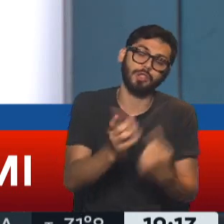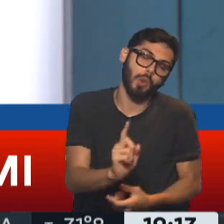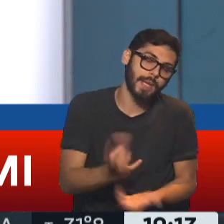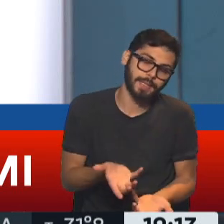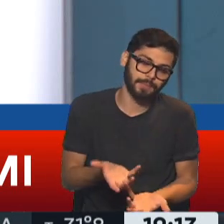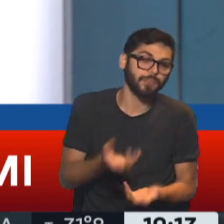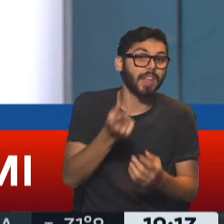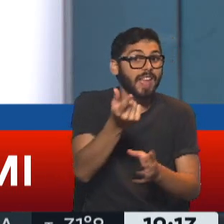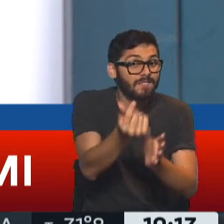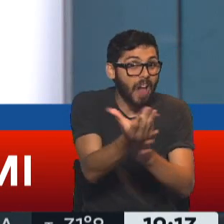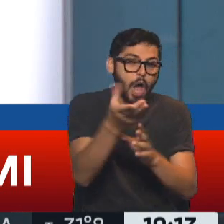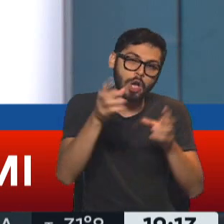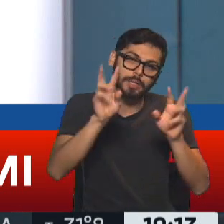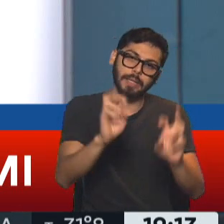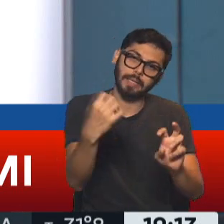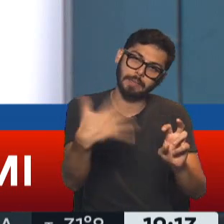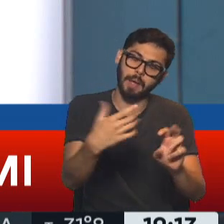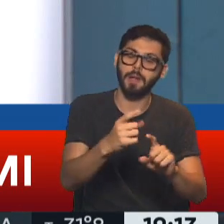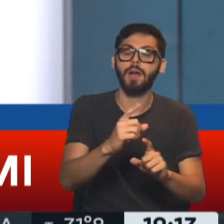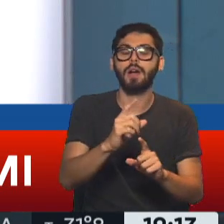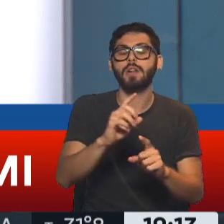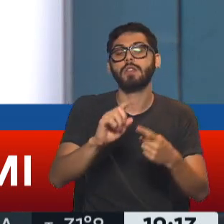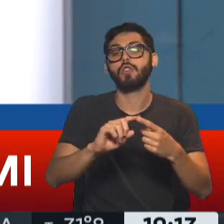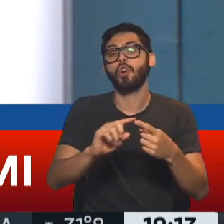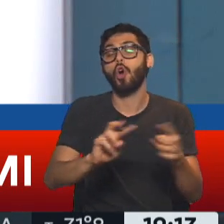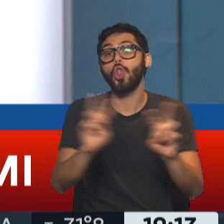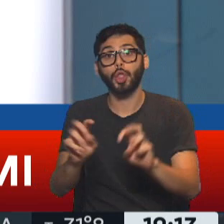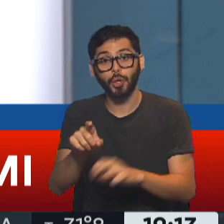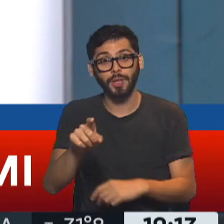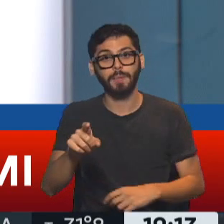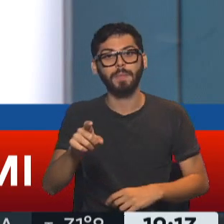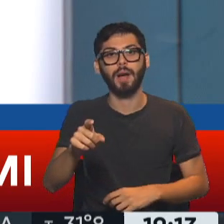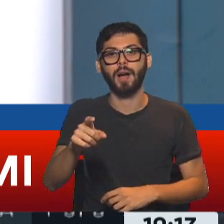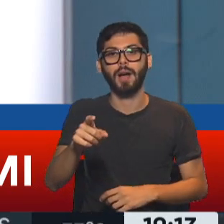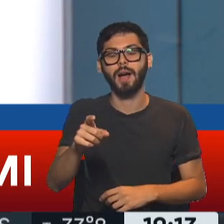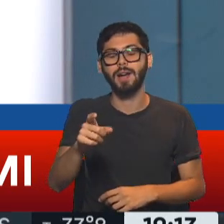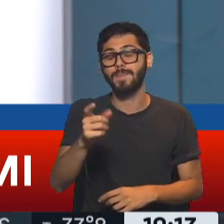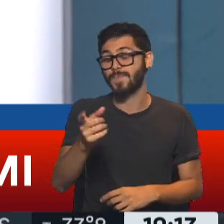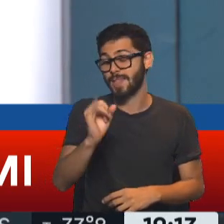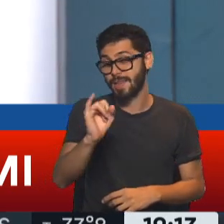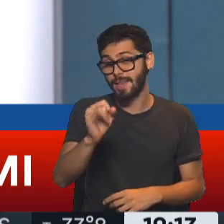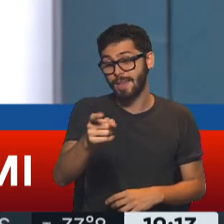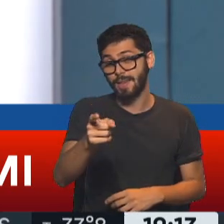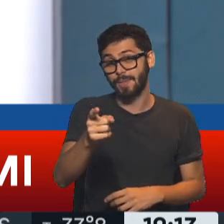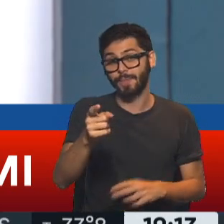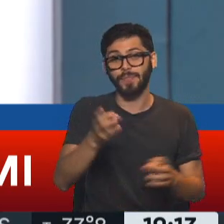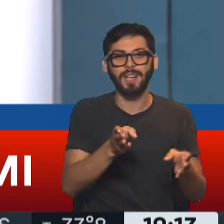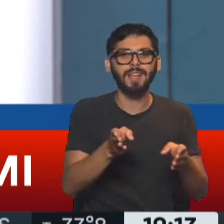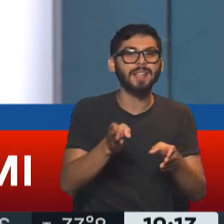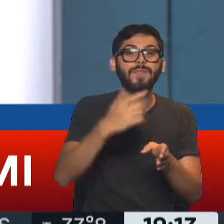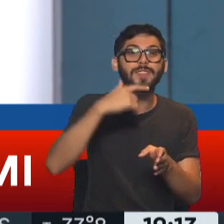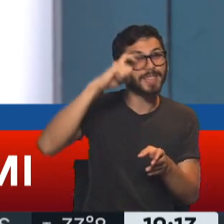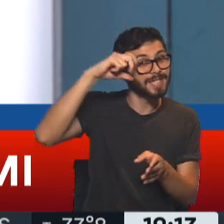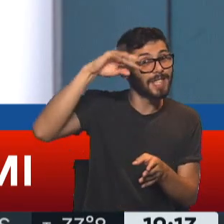ese tema de la inflación. Y el otro tema que te comentaba, Gaby, el tema de el sendero fiscal, esta